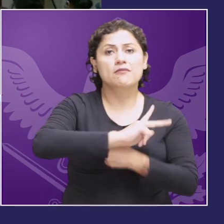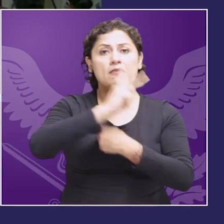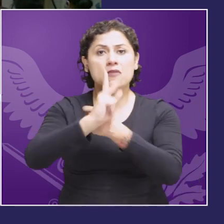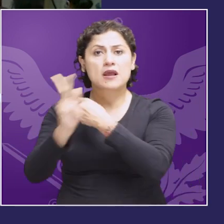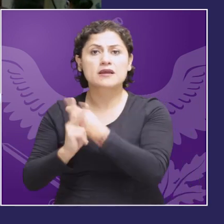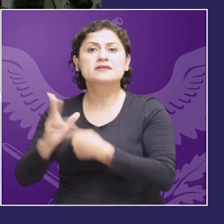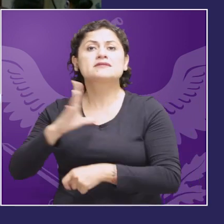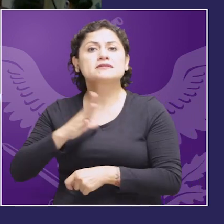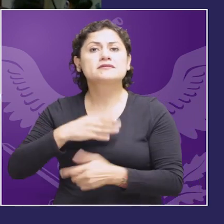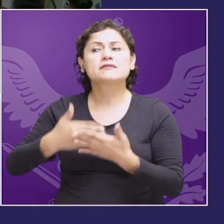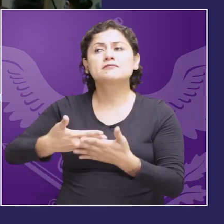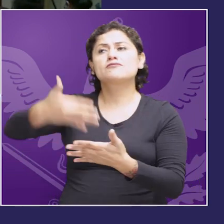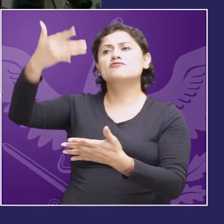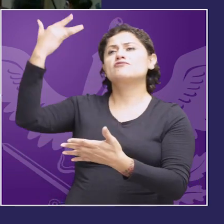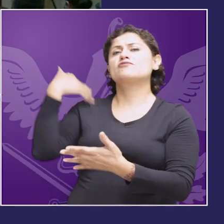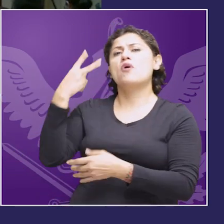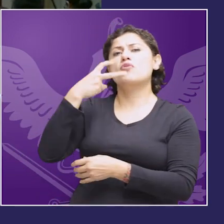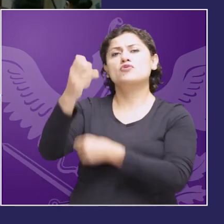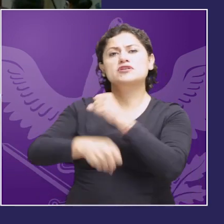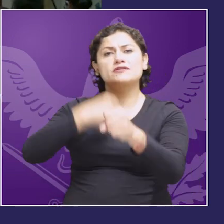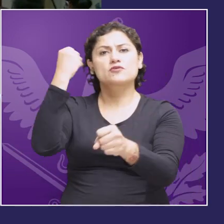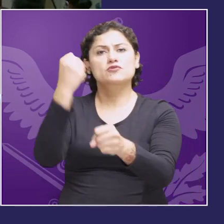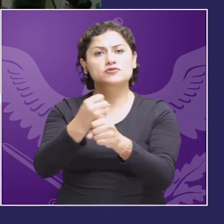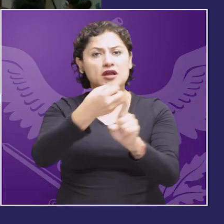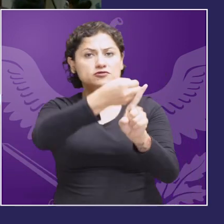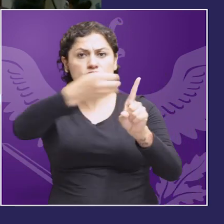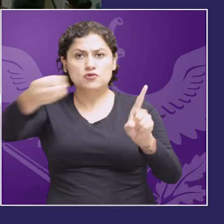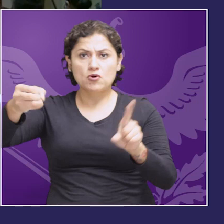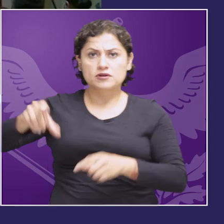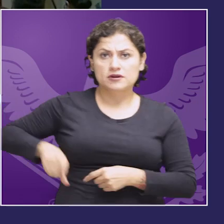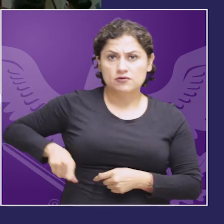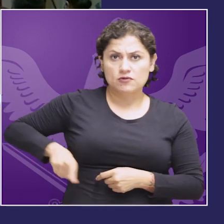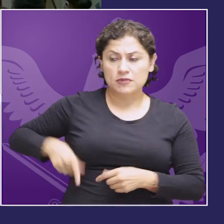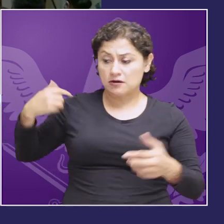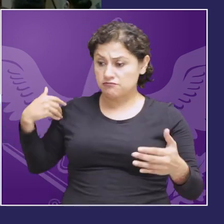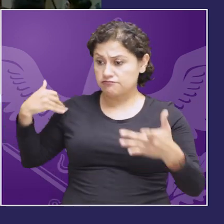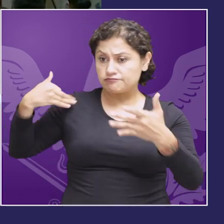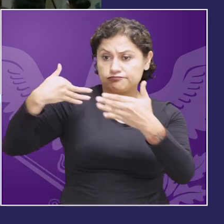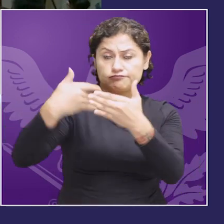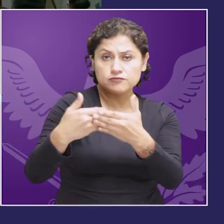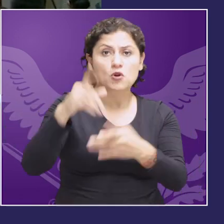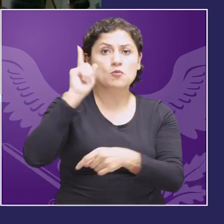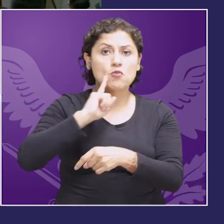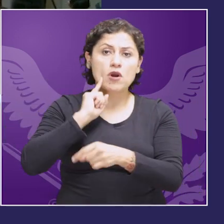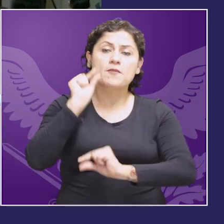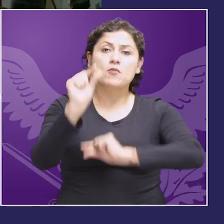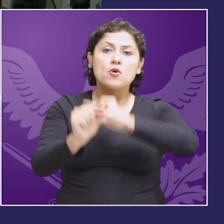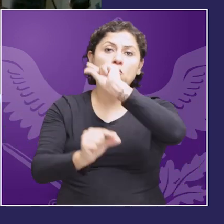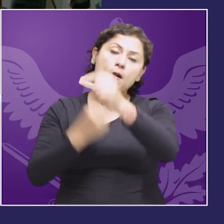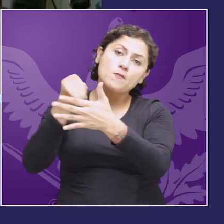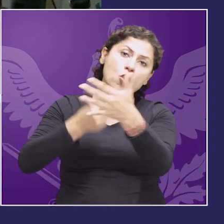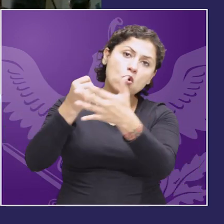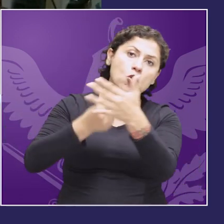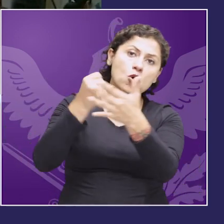derechos de las mujeres es reciente, data de los últimos 30 años. Si lo vemos en perspectiva, para el poco tiempo que